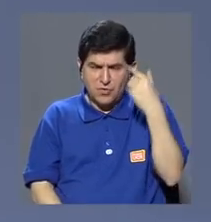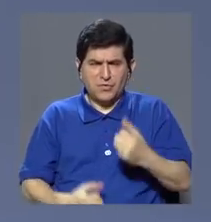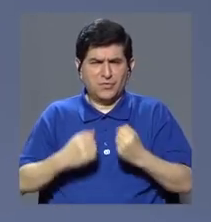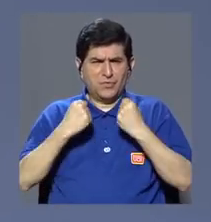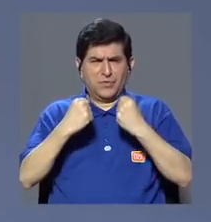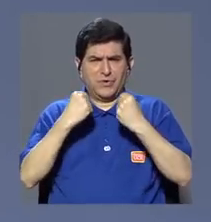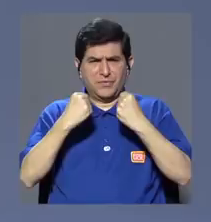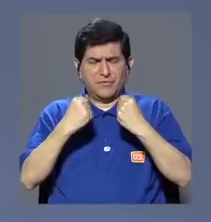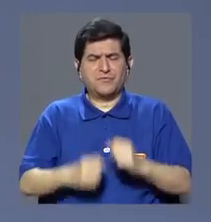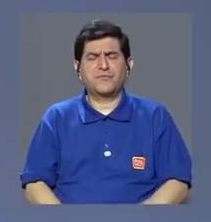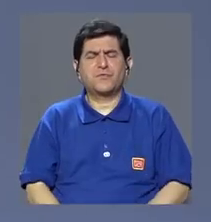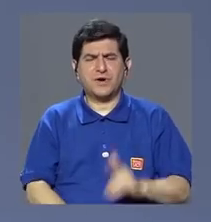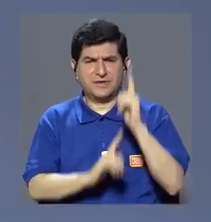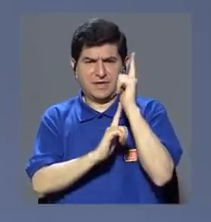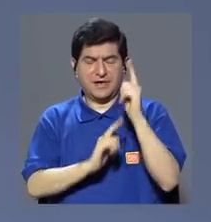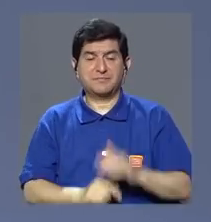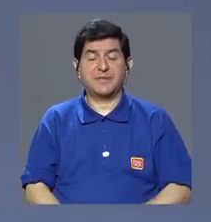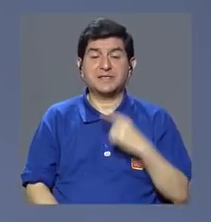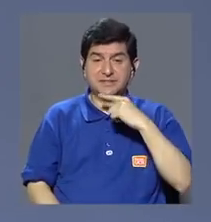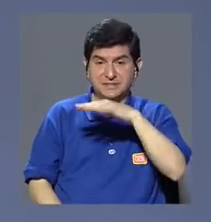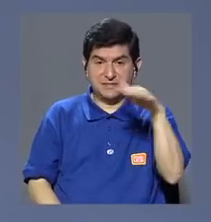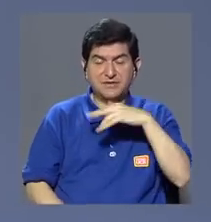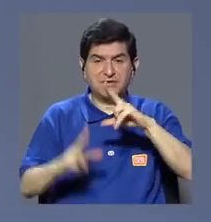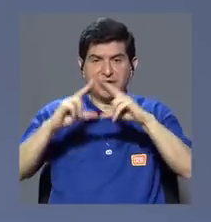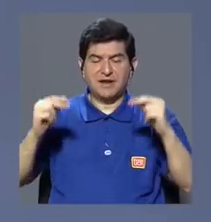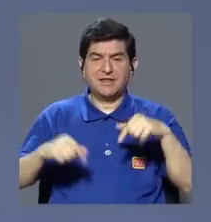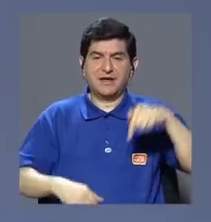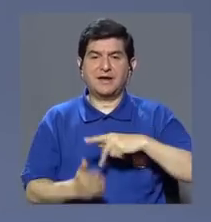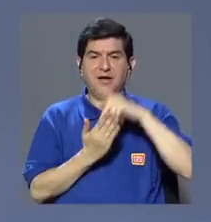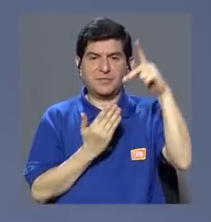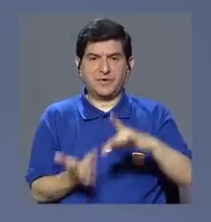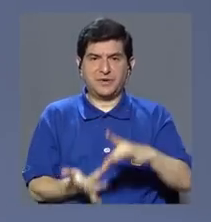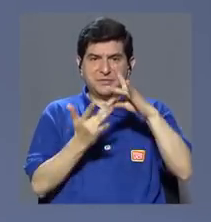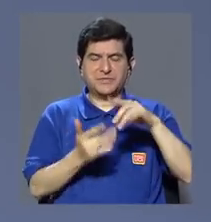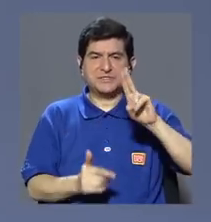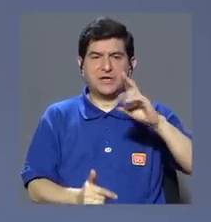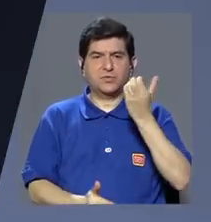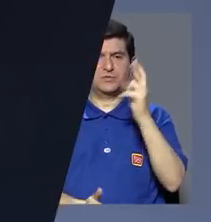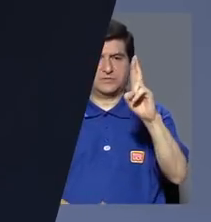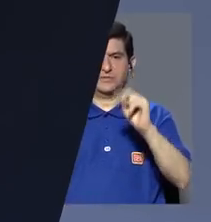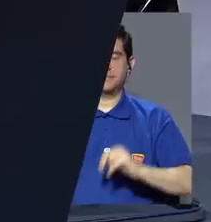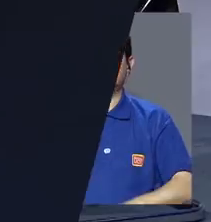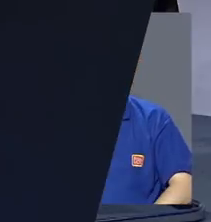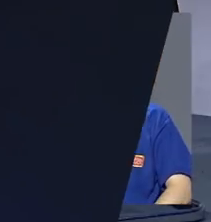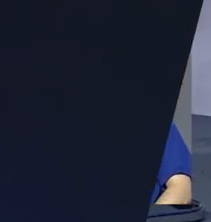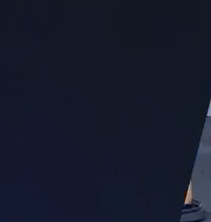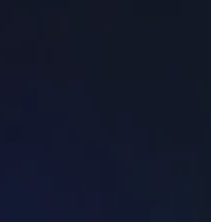esa es parte de la realidad que se vive nicaragua estamos en especiales universidad de costa rica